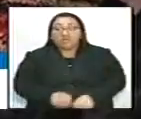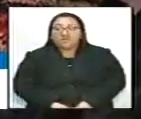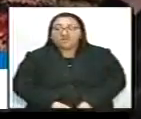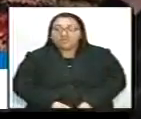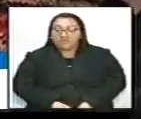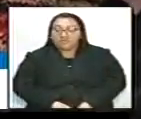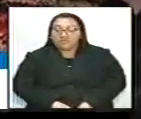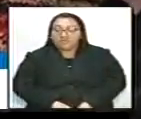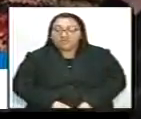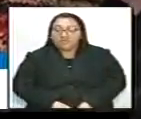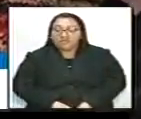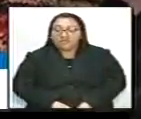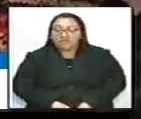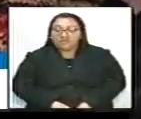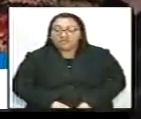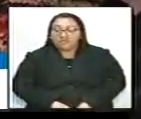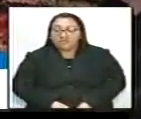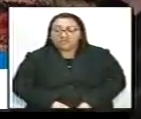otro tema, presidente,